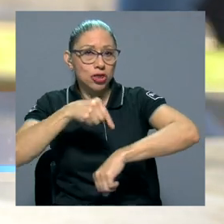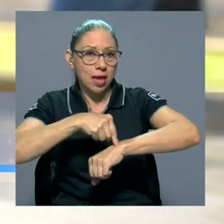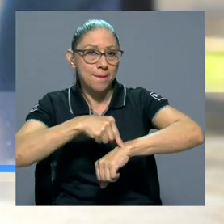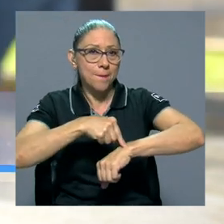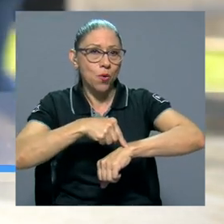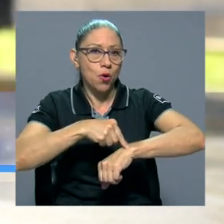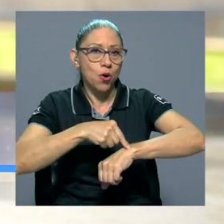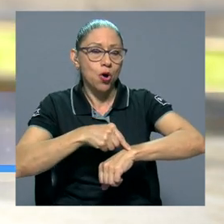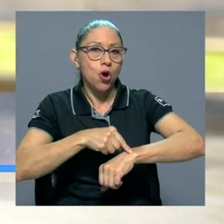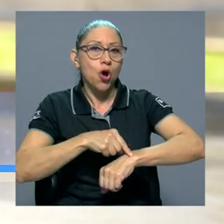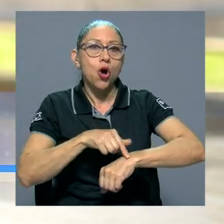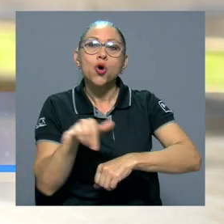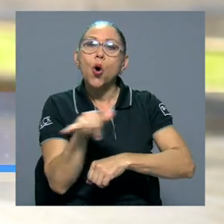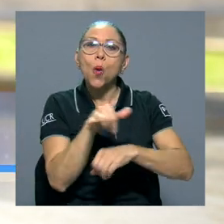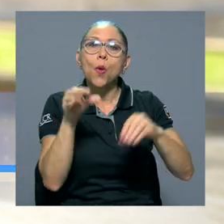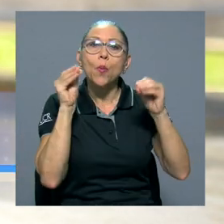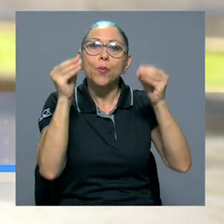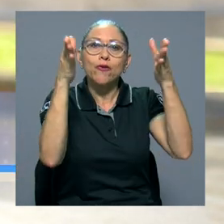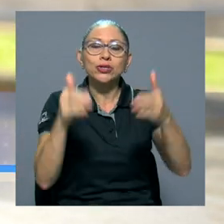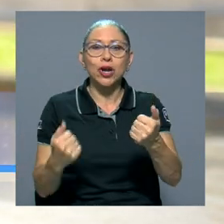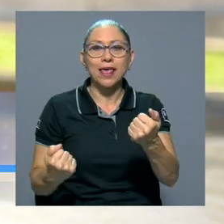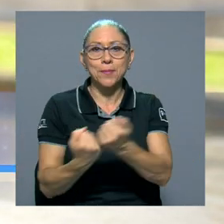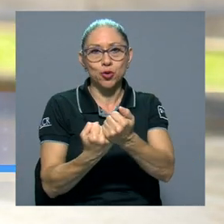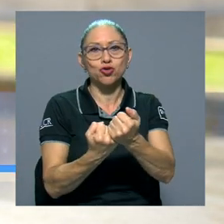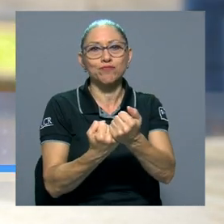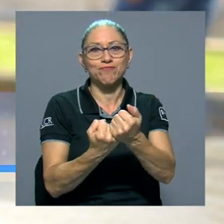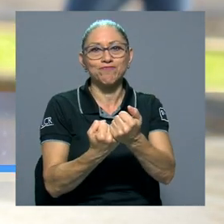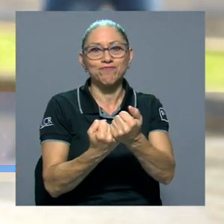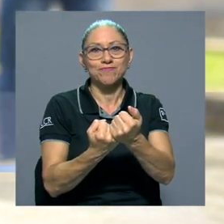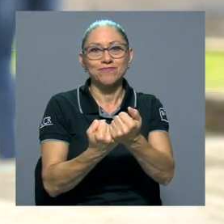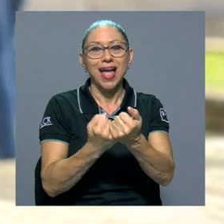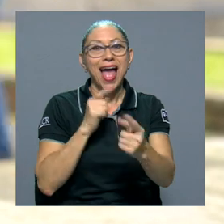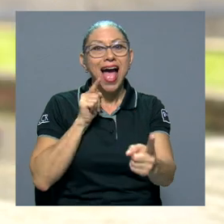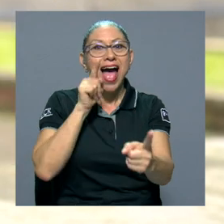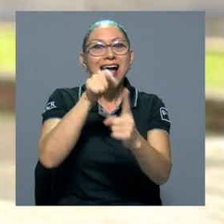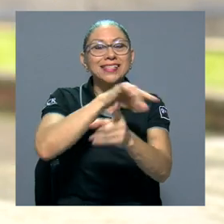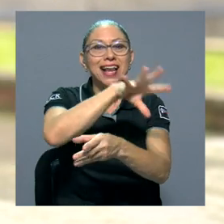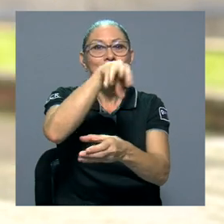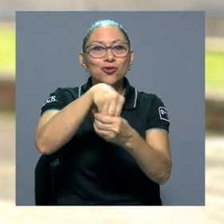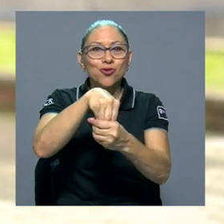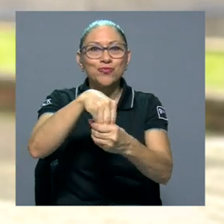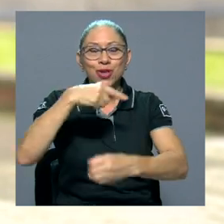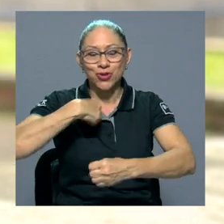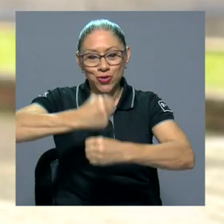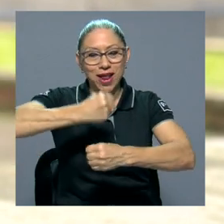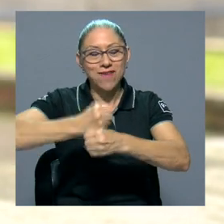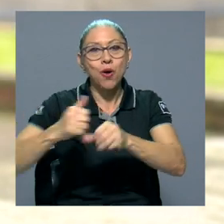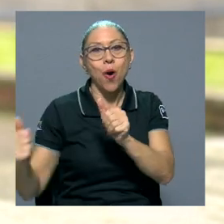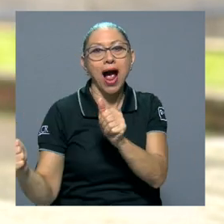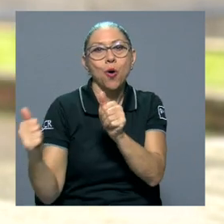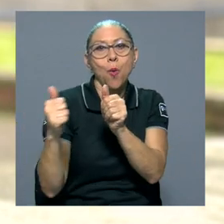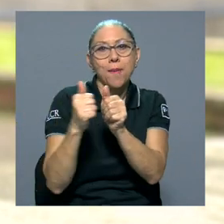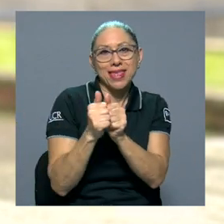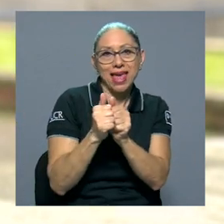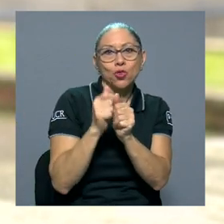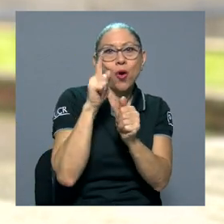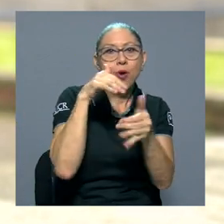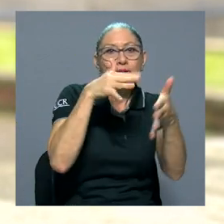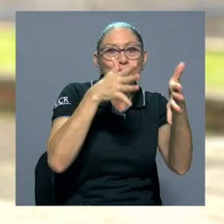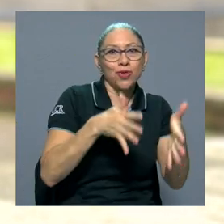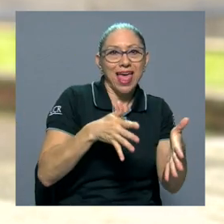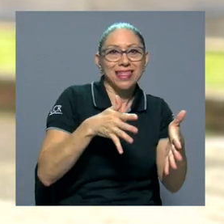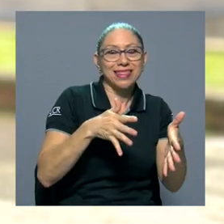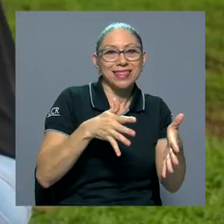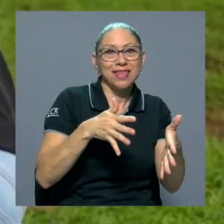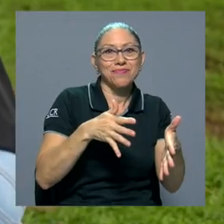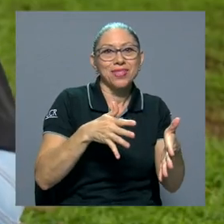tiempo como profesora de apoyo, verdad, hacia la inclusión. Entonces, trabajo específicamente acompañando a un estudiante